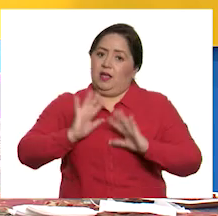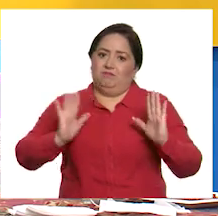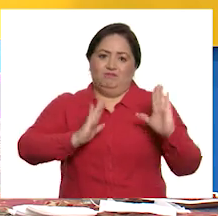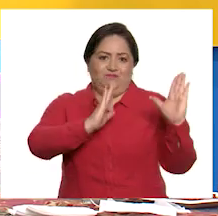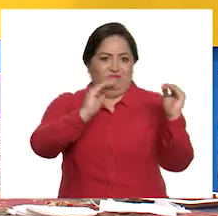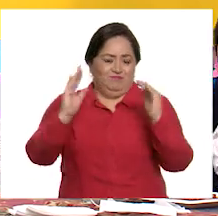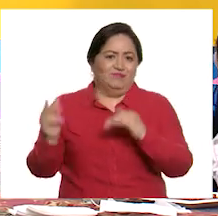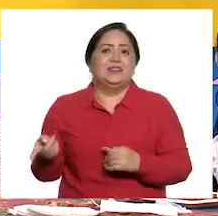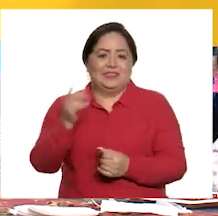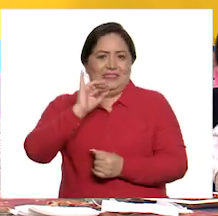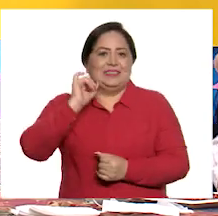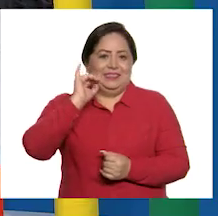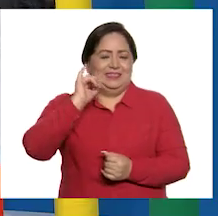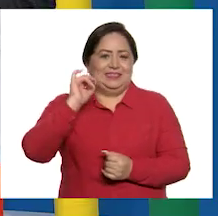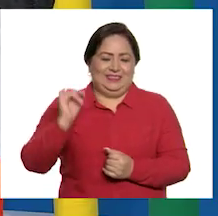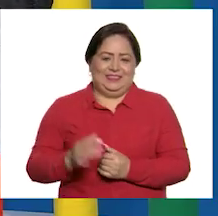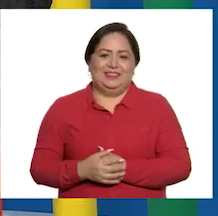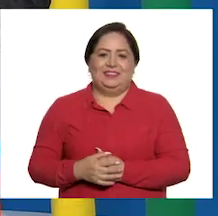despedirnos. ¡Sí!